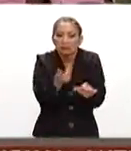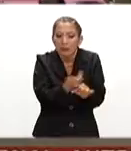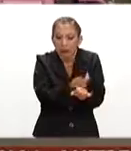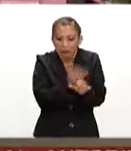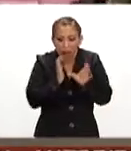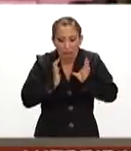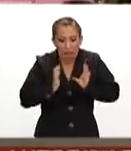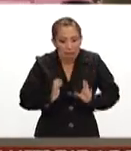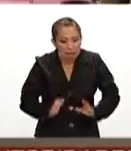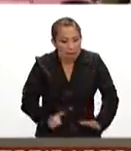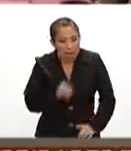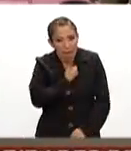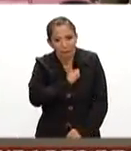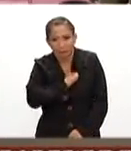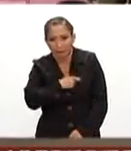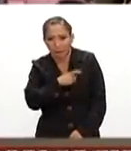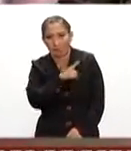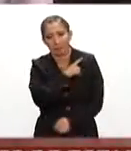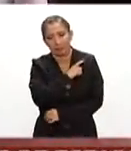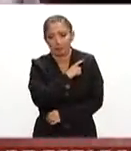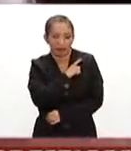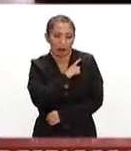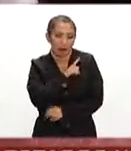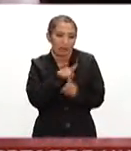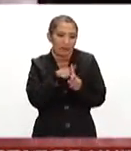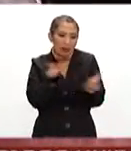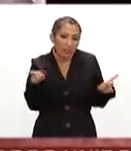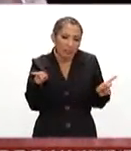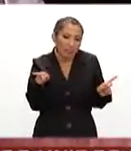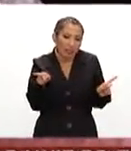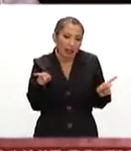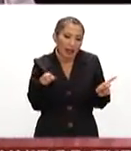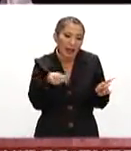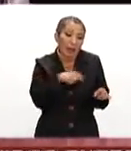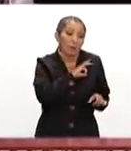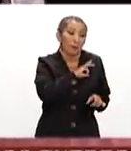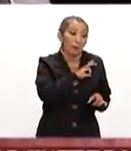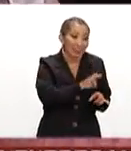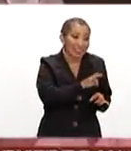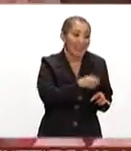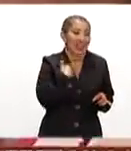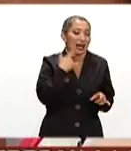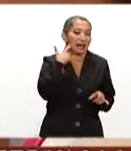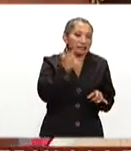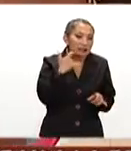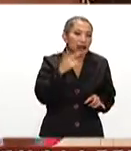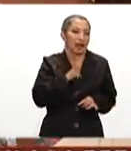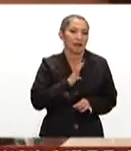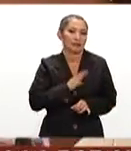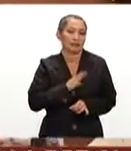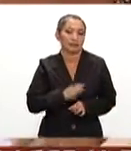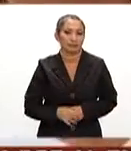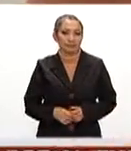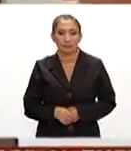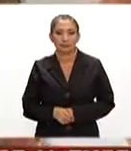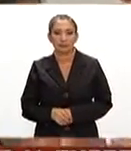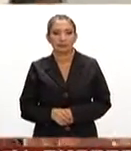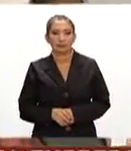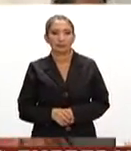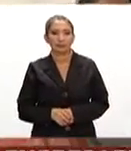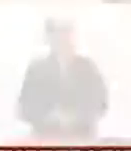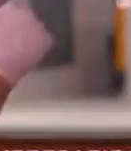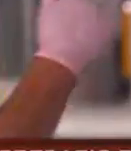de nuestra salud va a hacer la diferencia entre poder o no vencer estas enfermedades.